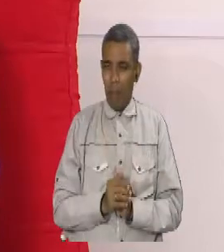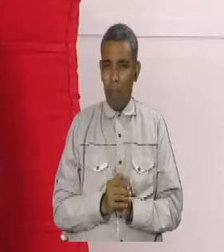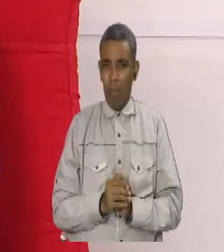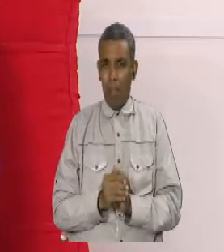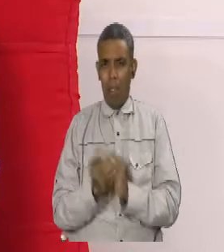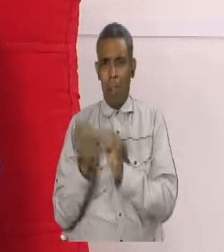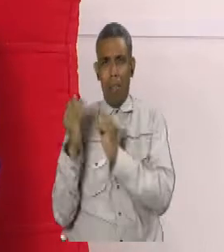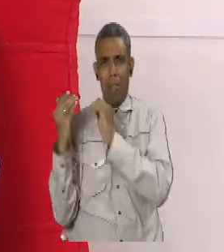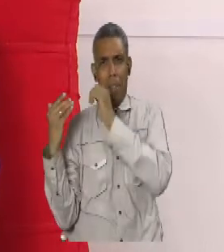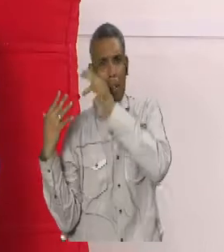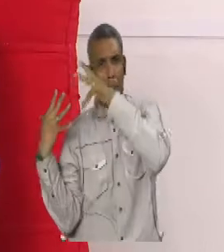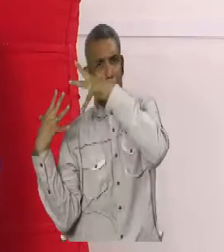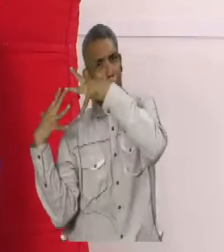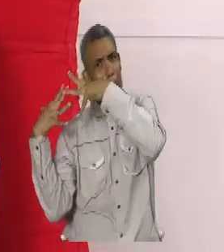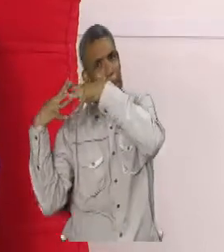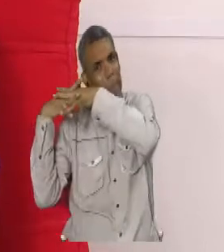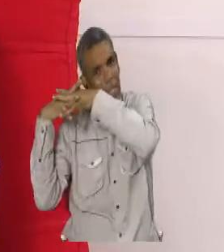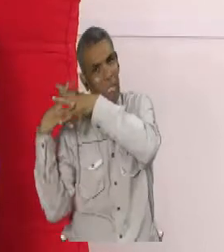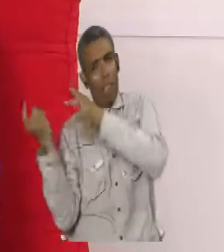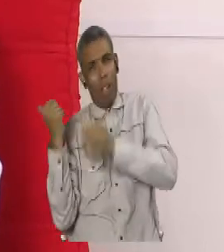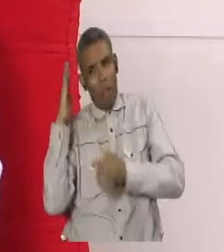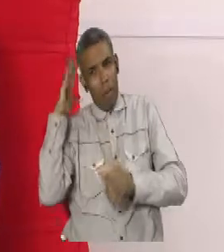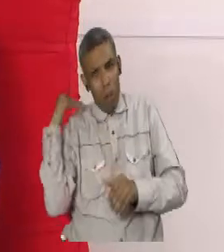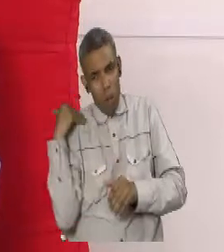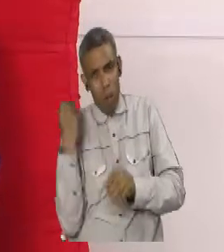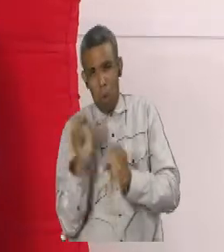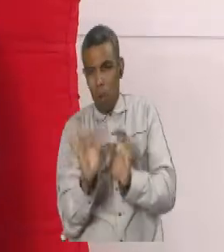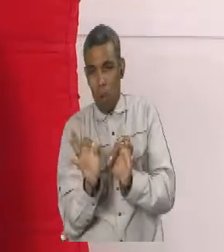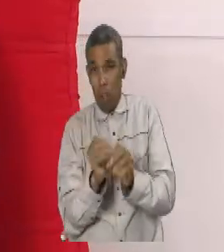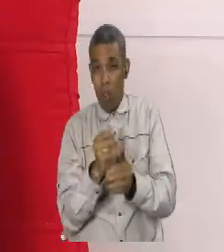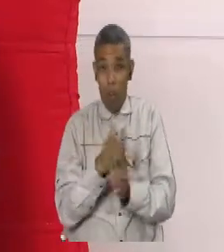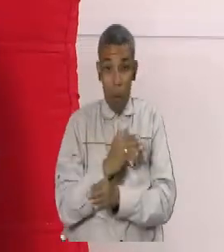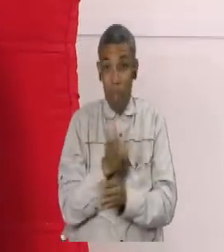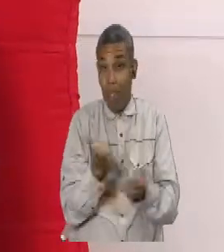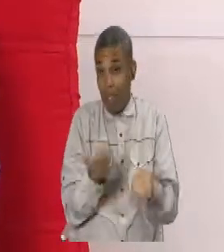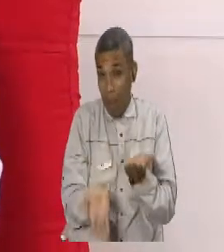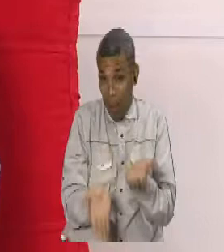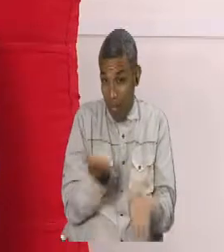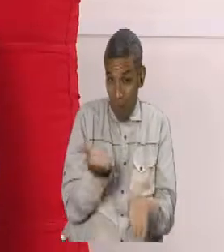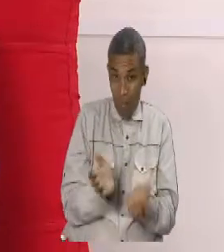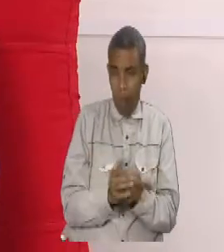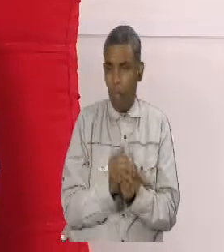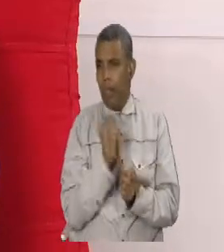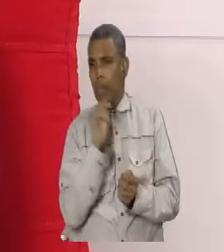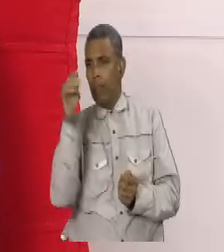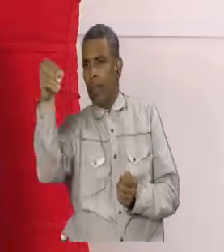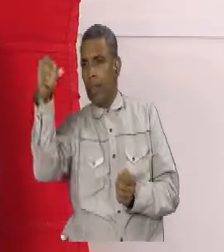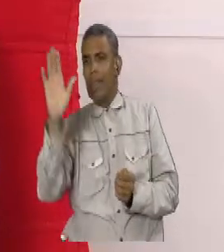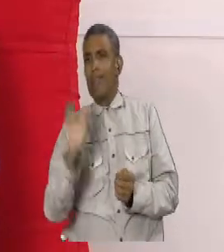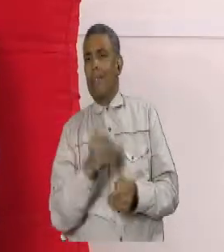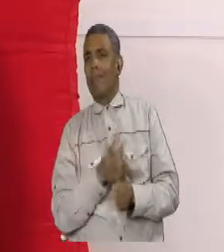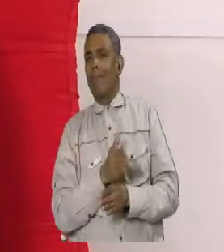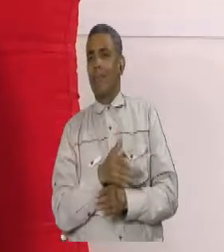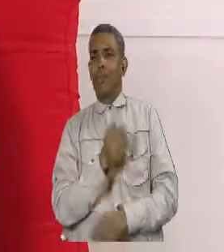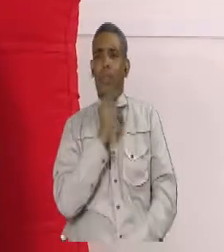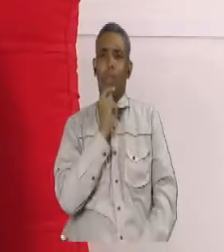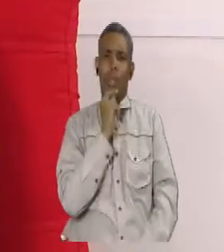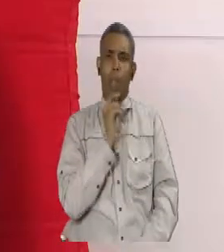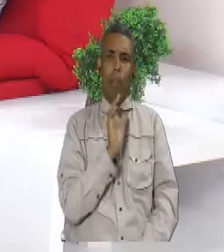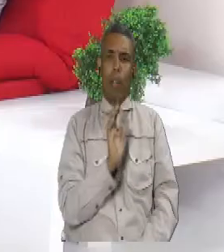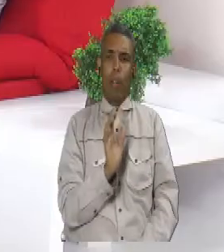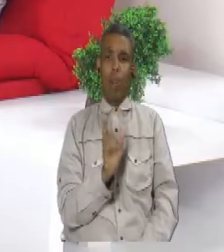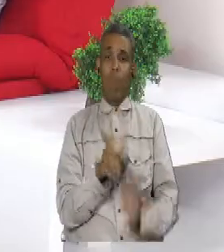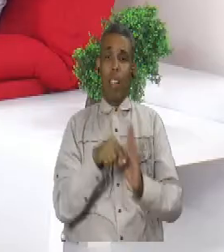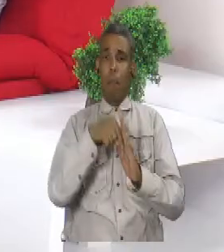que vayamos a hacer, porque como te dije, dependiendo del problema, puede ser difuso o puede ser localizado. Hay ciertas personas que solo se